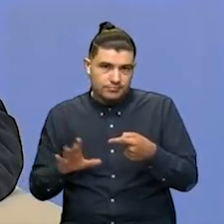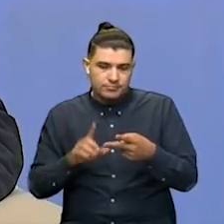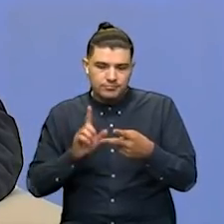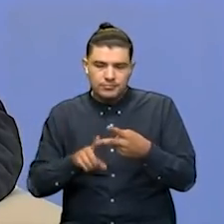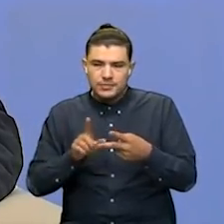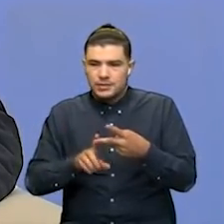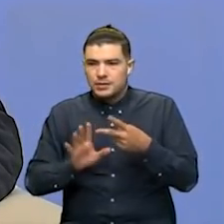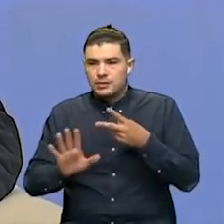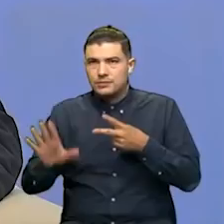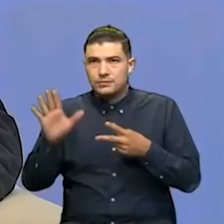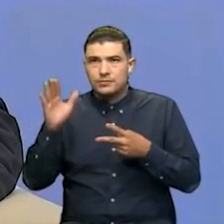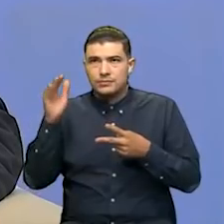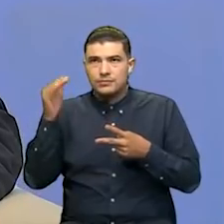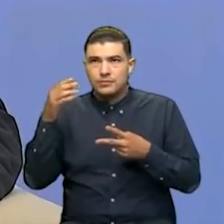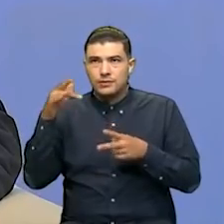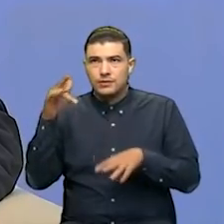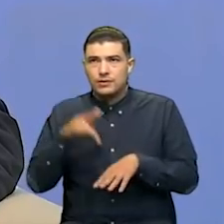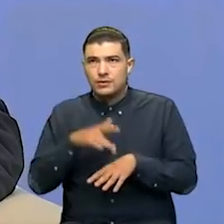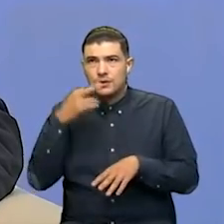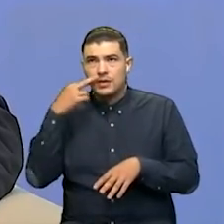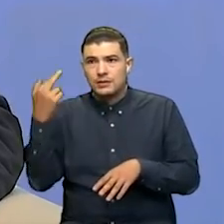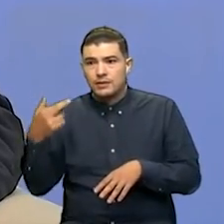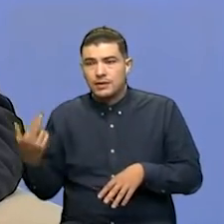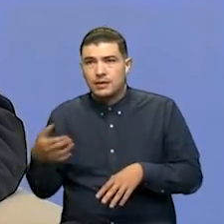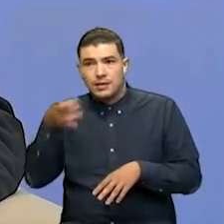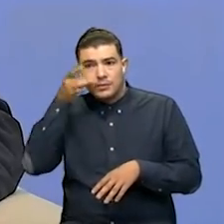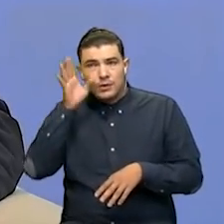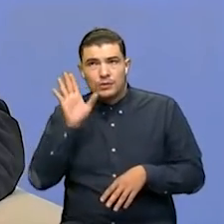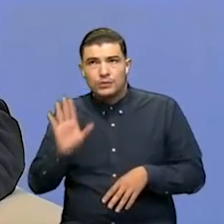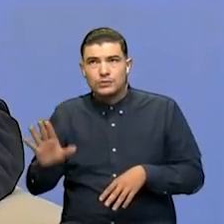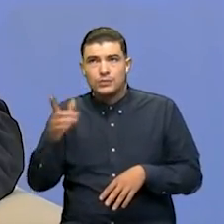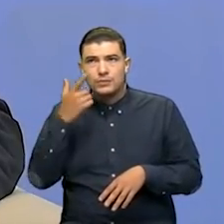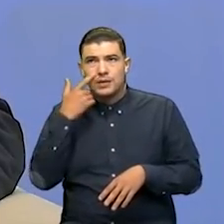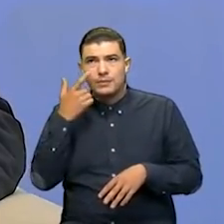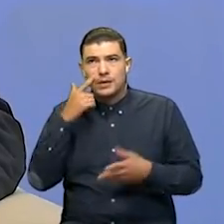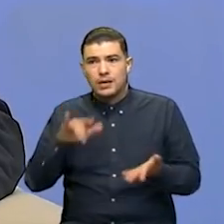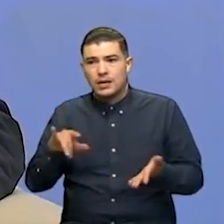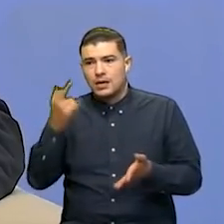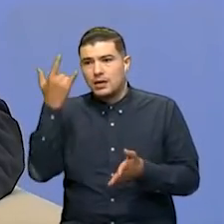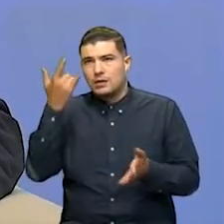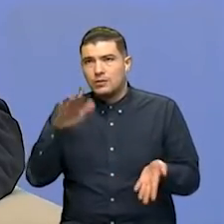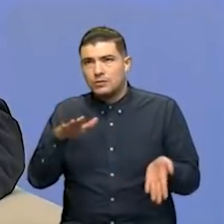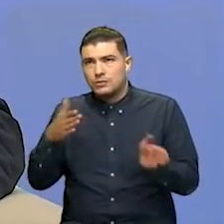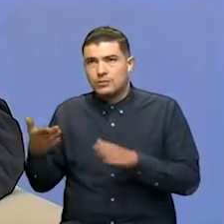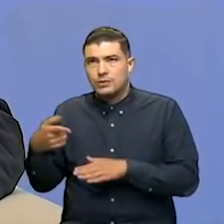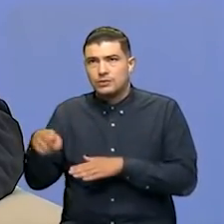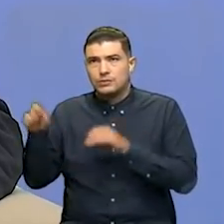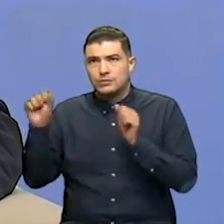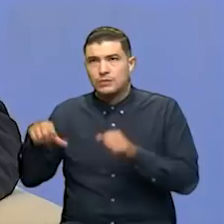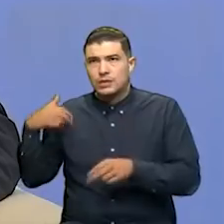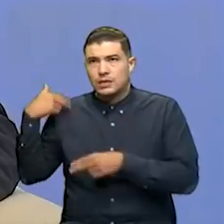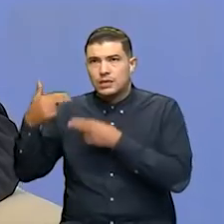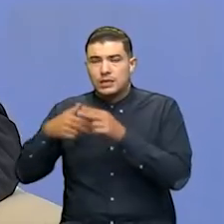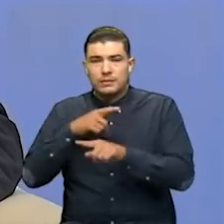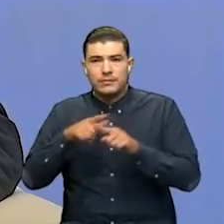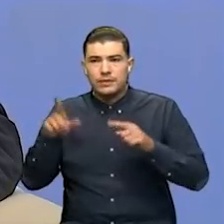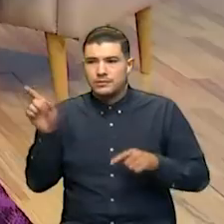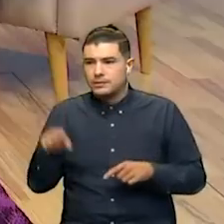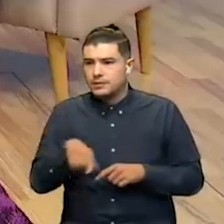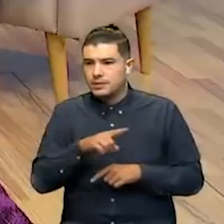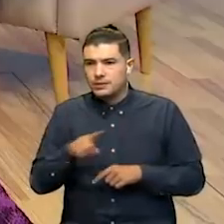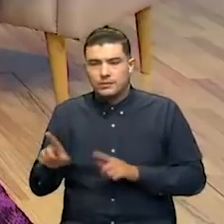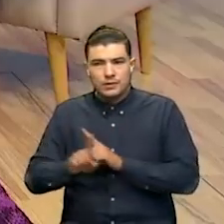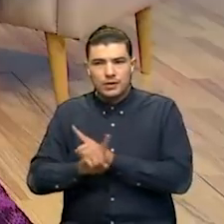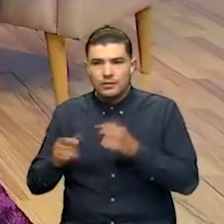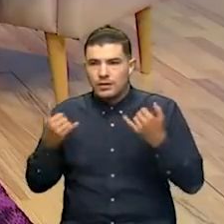hijos y señora. Ella tendría que mirar a ver si de pronto el padre de ella falleció o algo, ahí sí podría adquirir, pero mientras tanto serían sí, por si